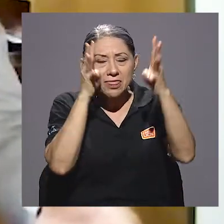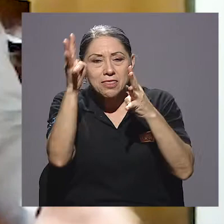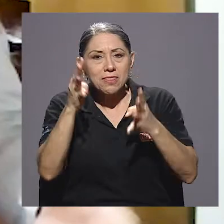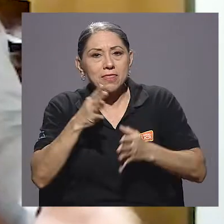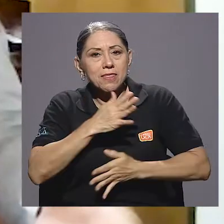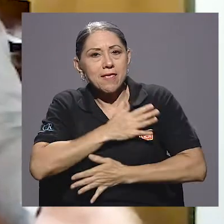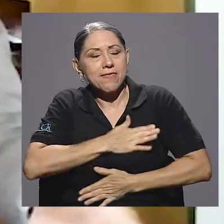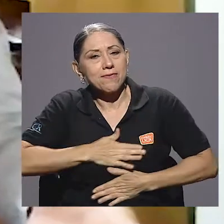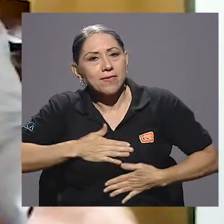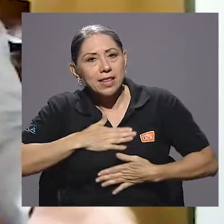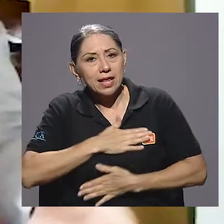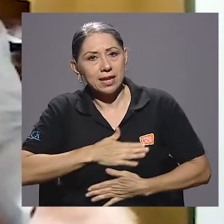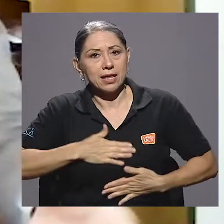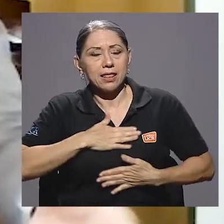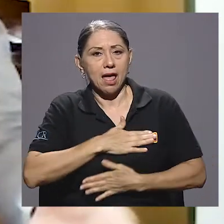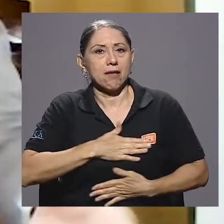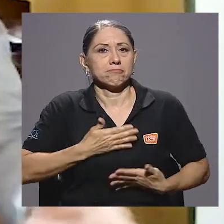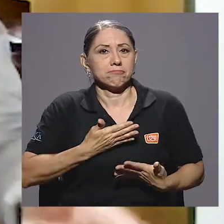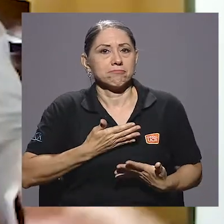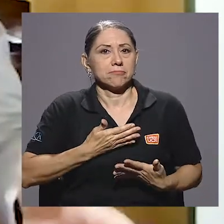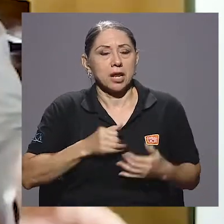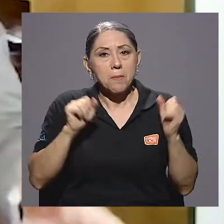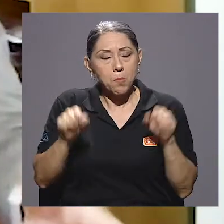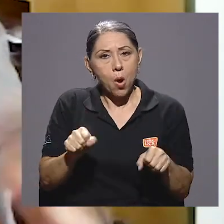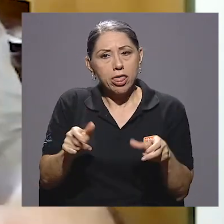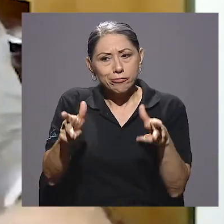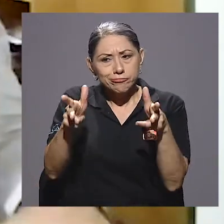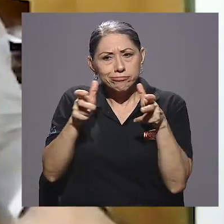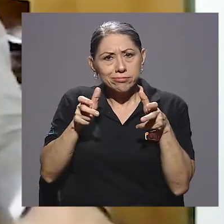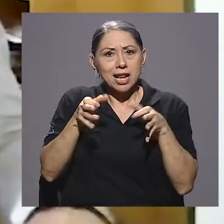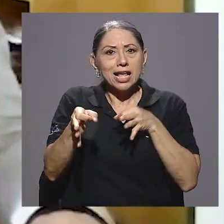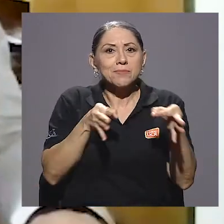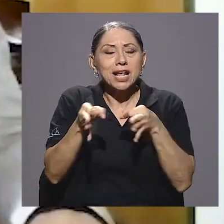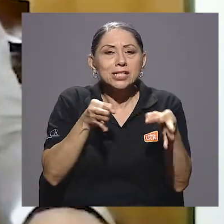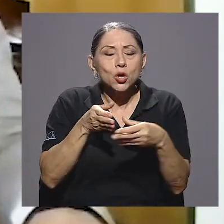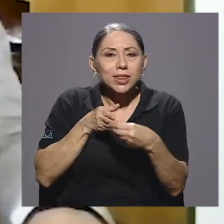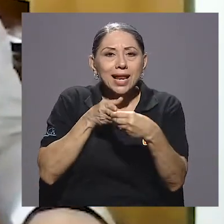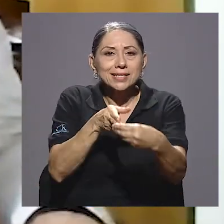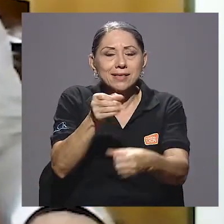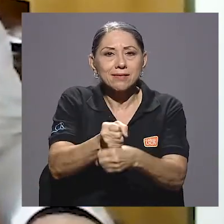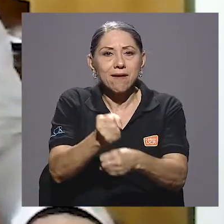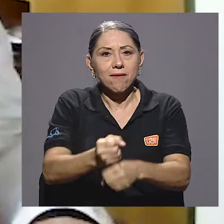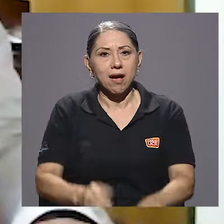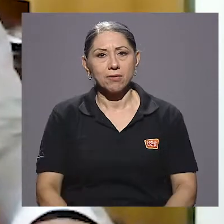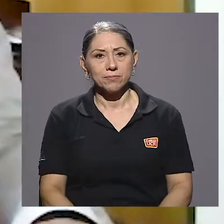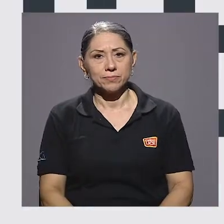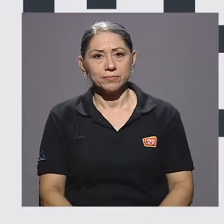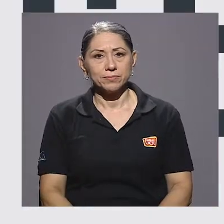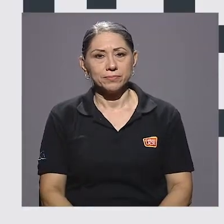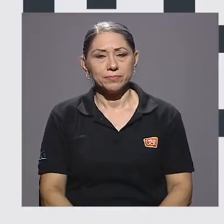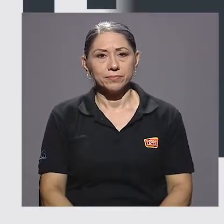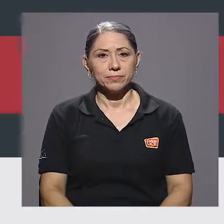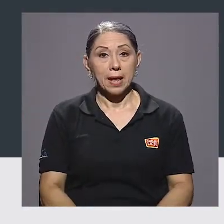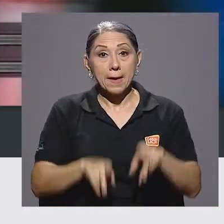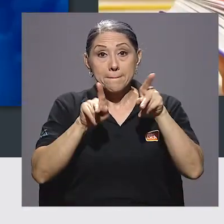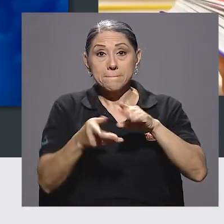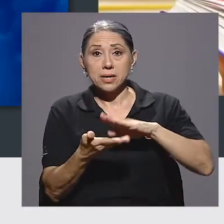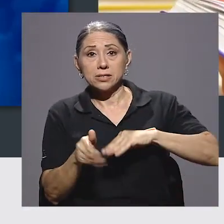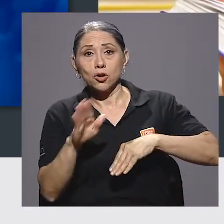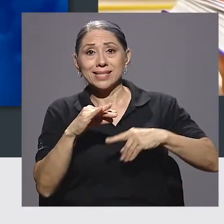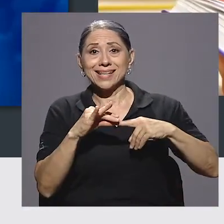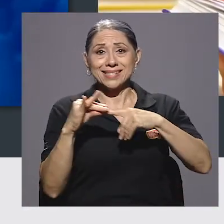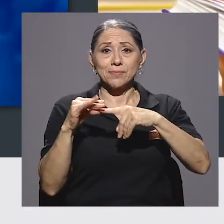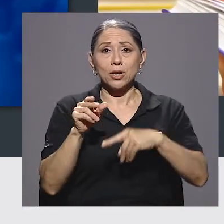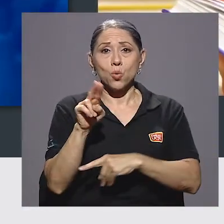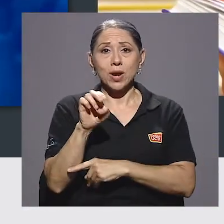creativa, entretenida, la explicación de las guías de trabajo. Expertos de la